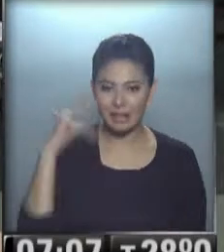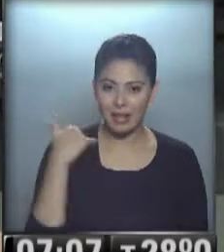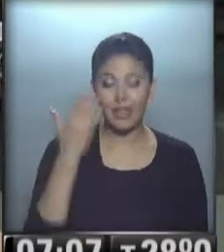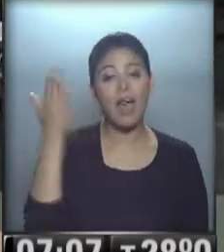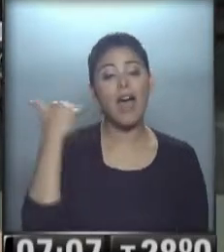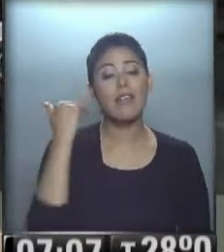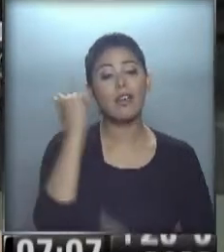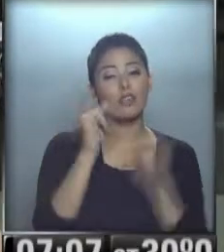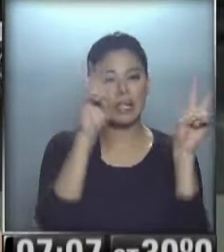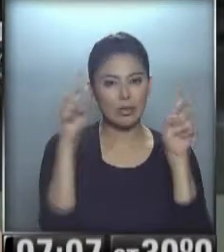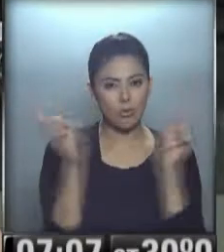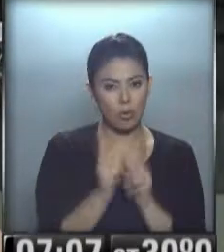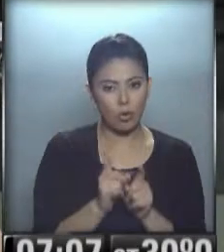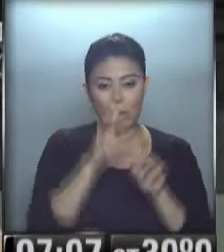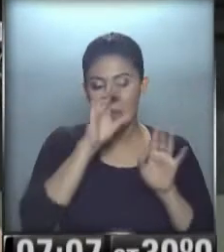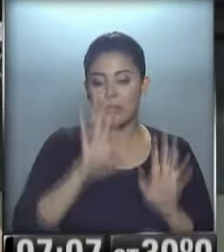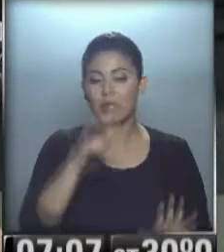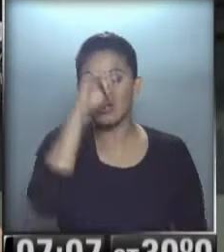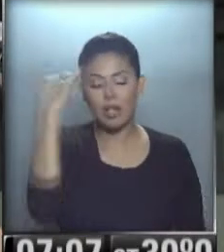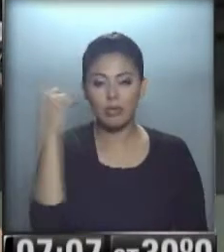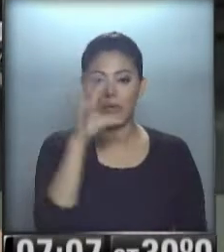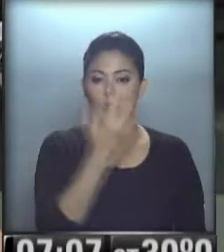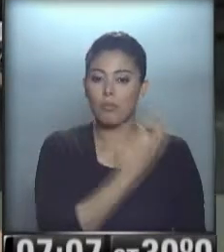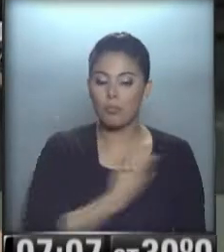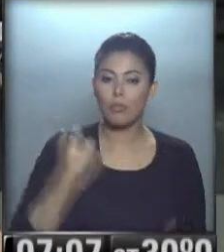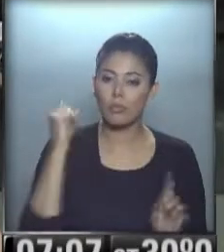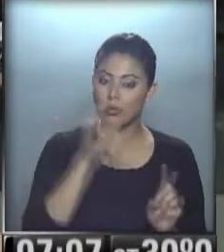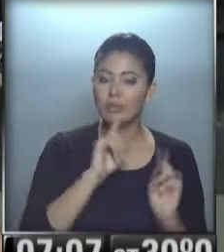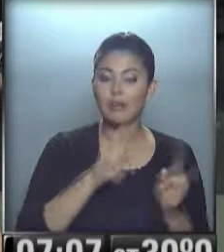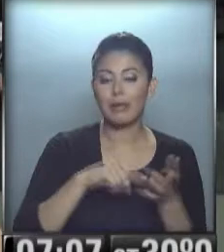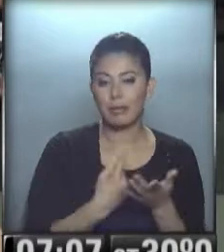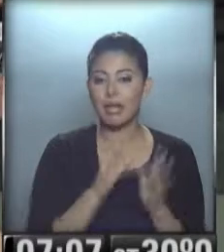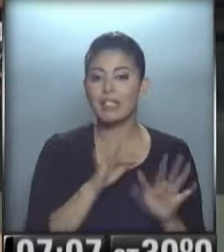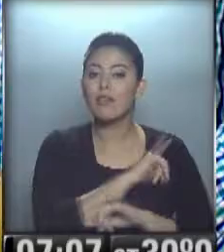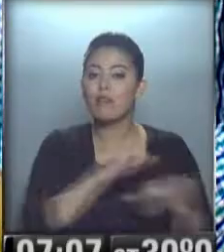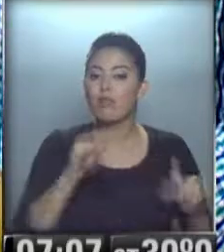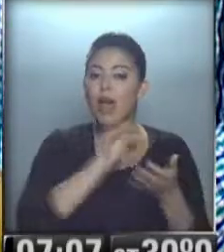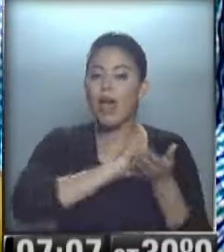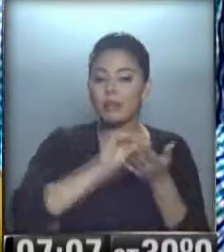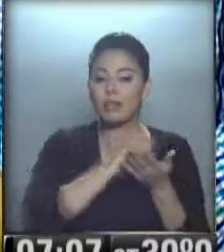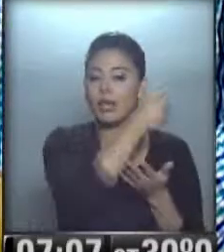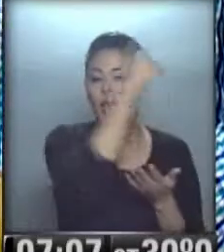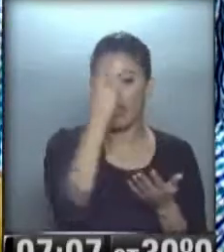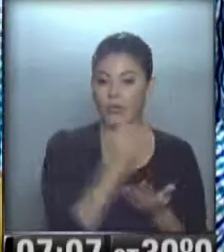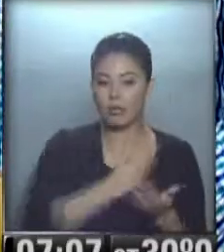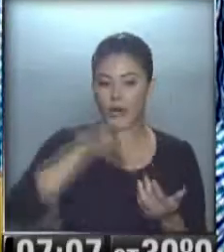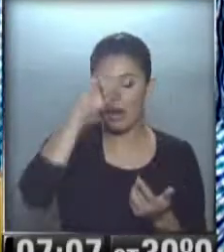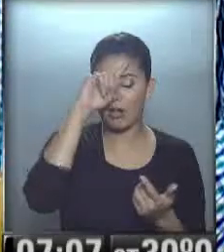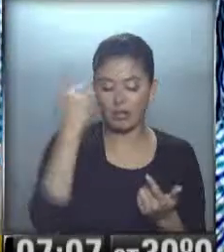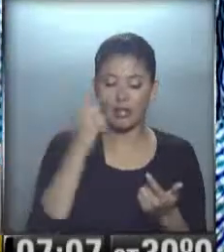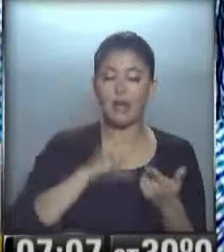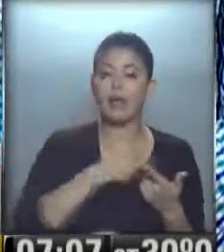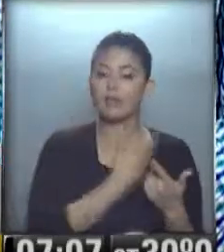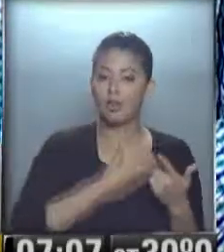Lo anticipábamos en los títulos, Asueto Nacional, Bonaerense y Porteño lo dispusieron las administraciones de cada uno de estos distritos ante la ola